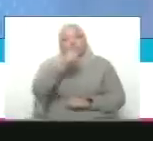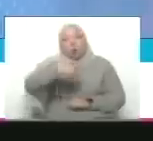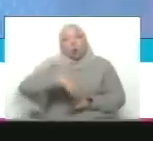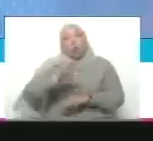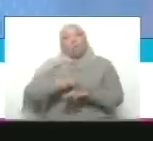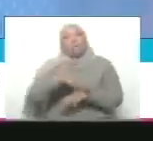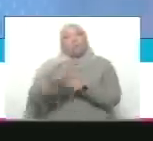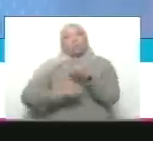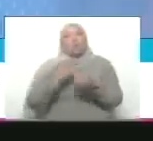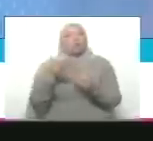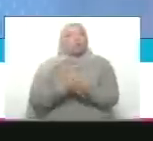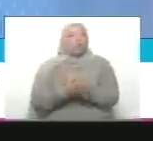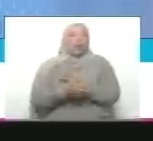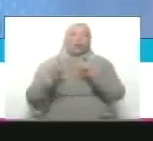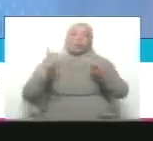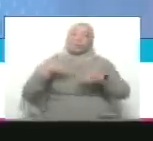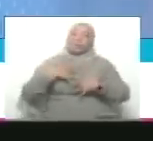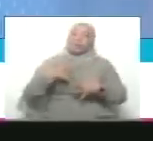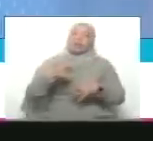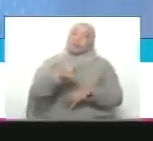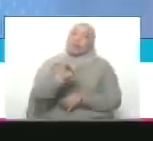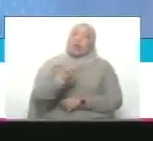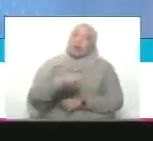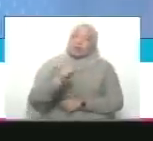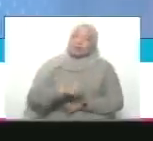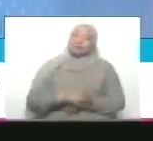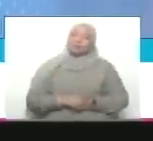porque sobreas que me interesan